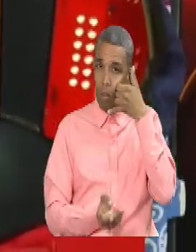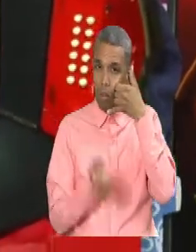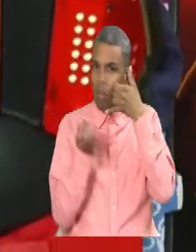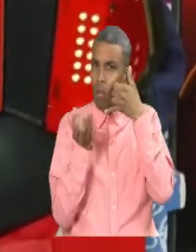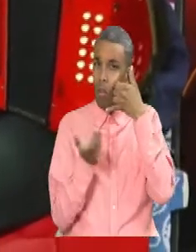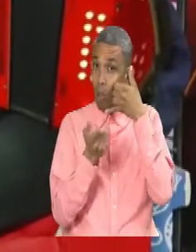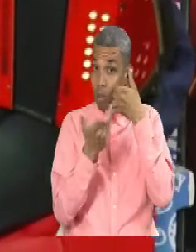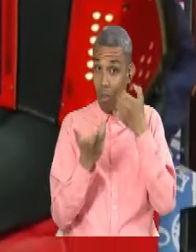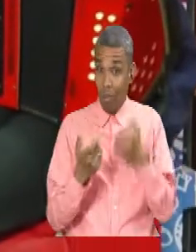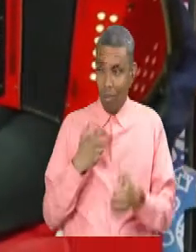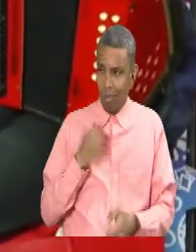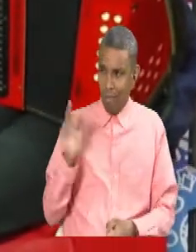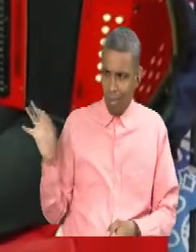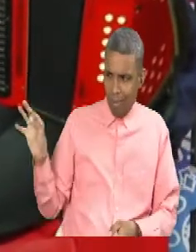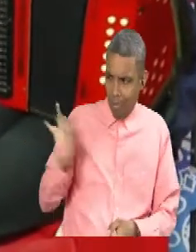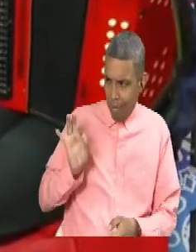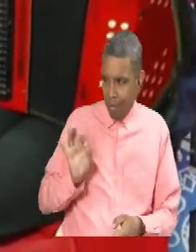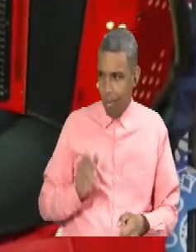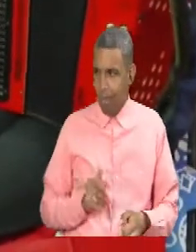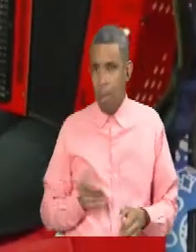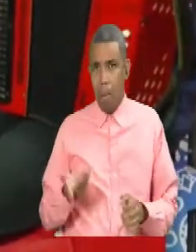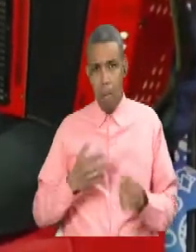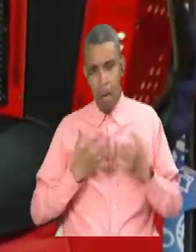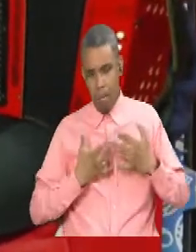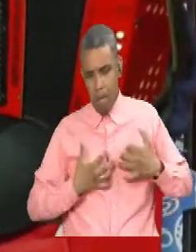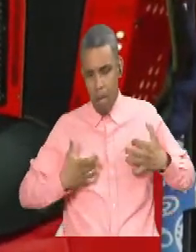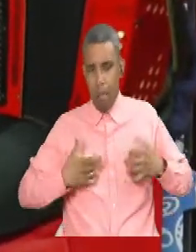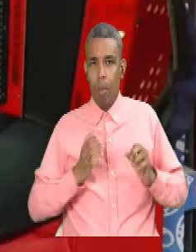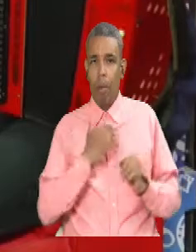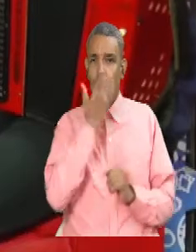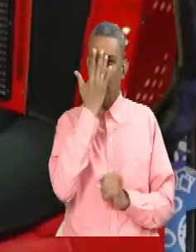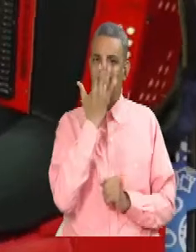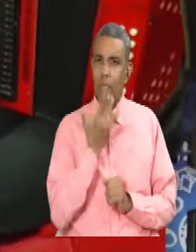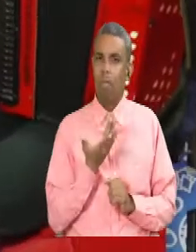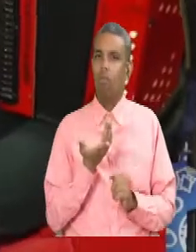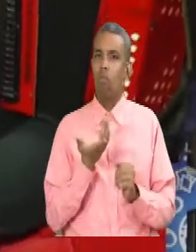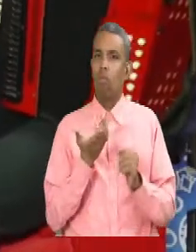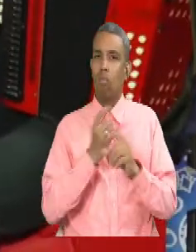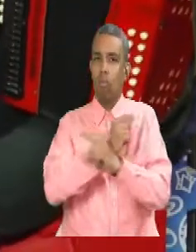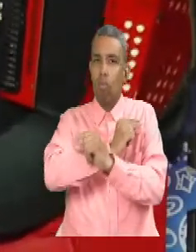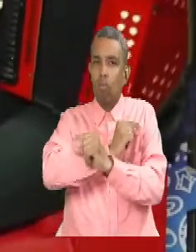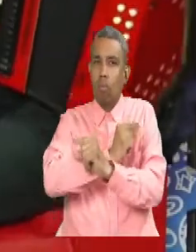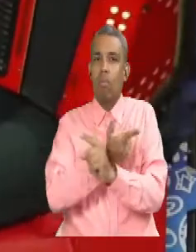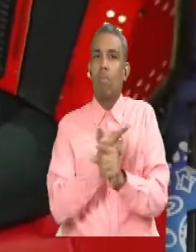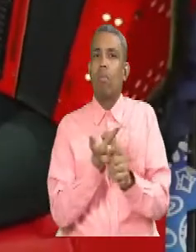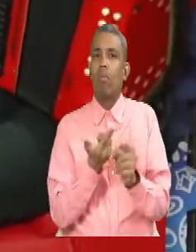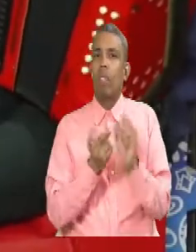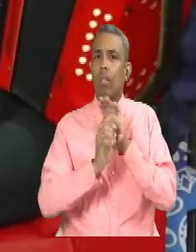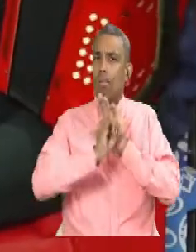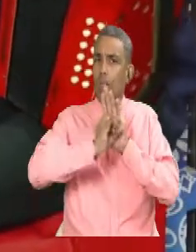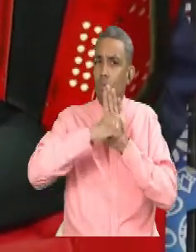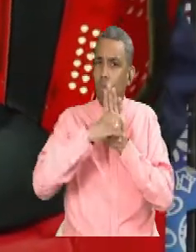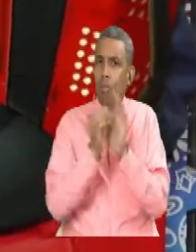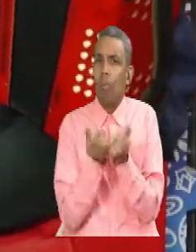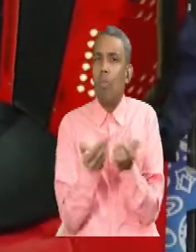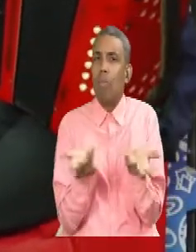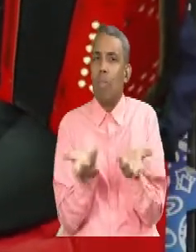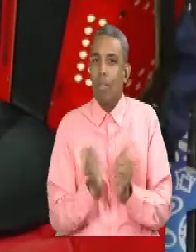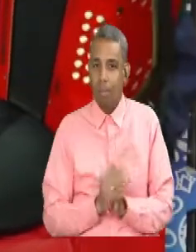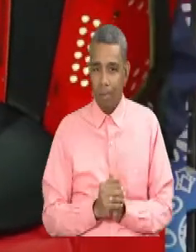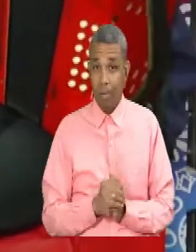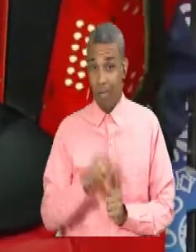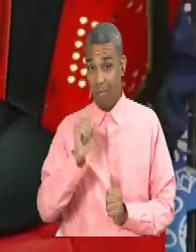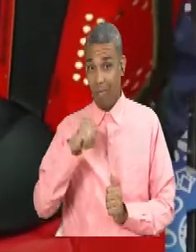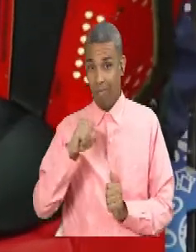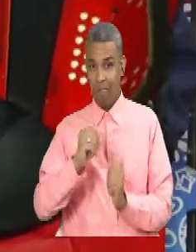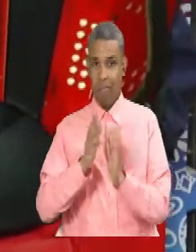quieran contratarlos a ustedes, no sé, y redes sociales también de los dos para que los sigan, ahí los estén stalkeando las chicas y los chicos. Claro, ¿cómo no